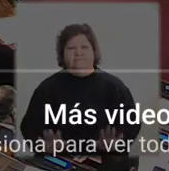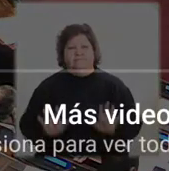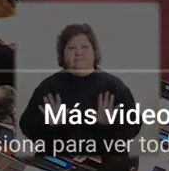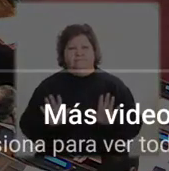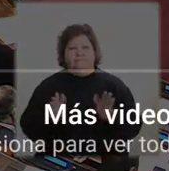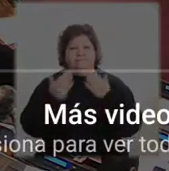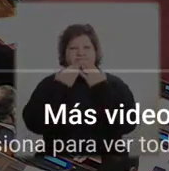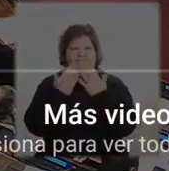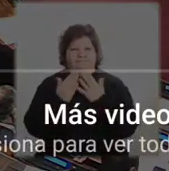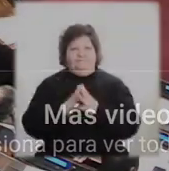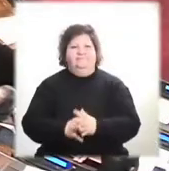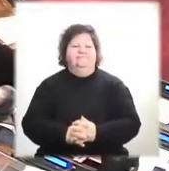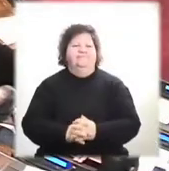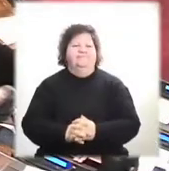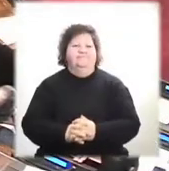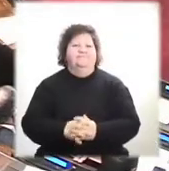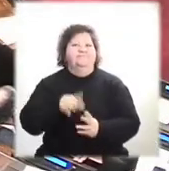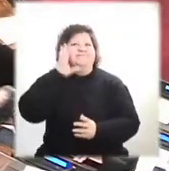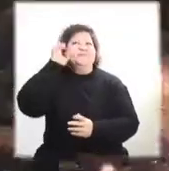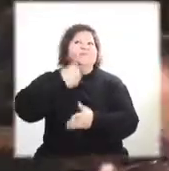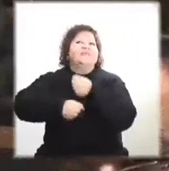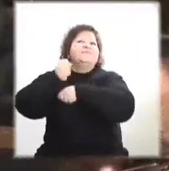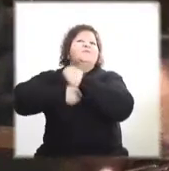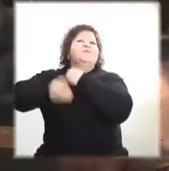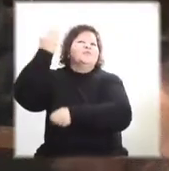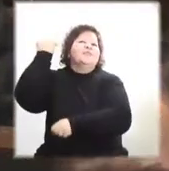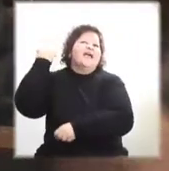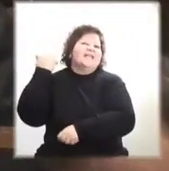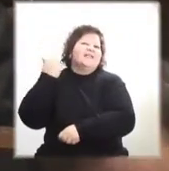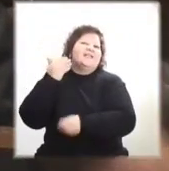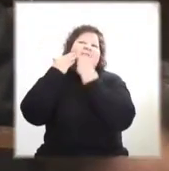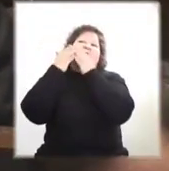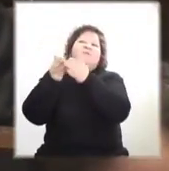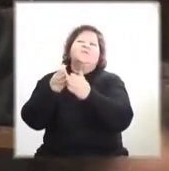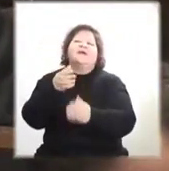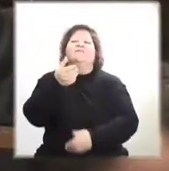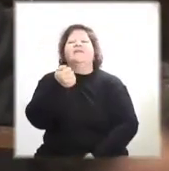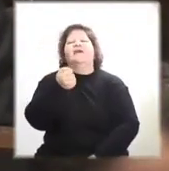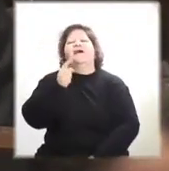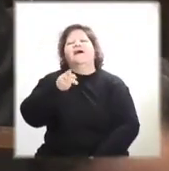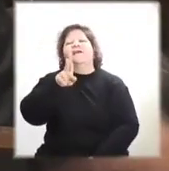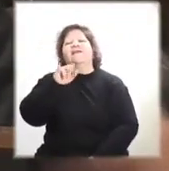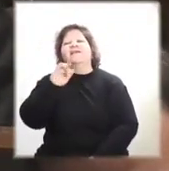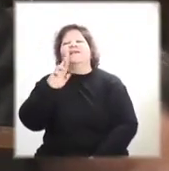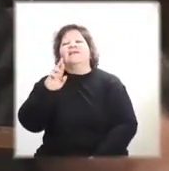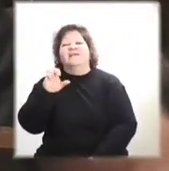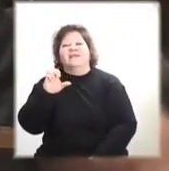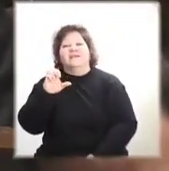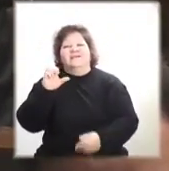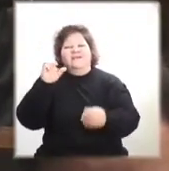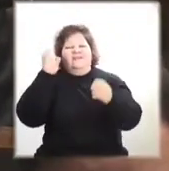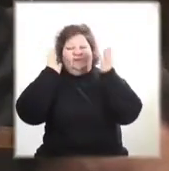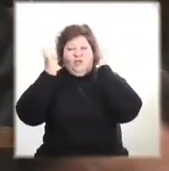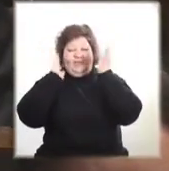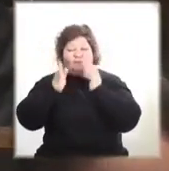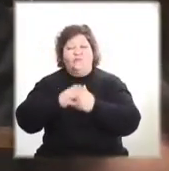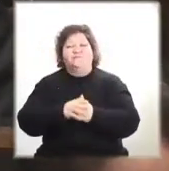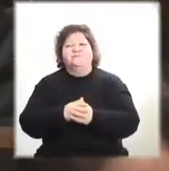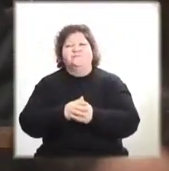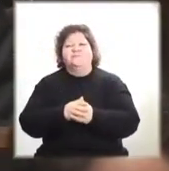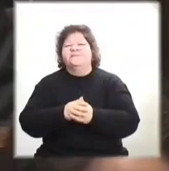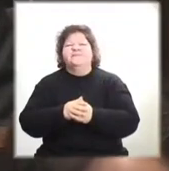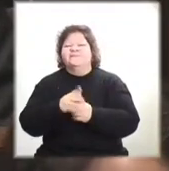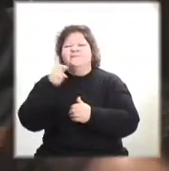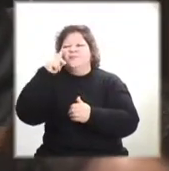Bueno, gracias. Me hizo acordar hace muchos años atrás, le preguntaron al doctor Aguirre, Gonzalo Aguirre, qué opinaba del